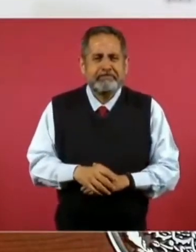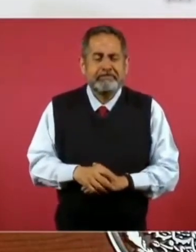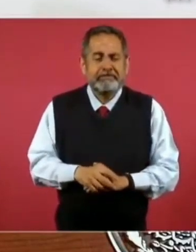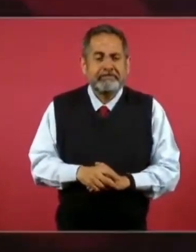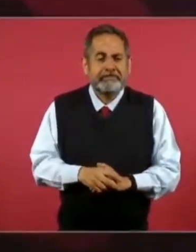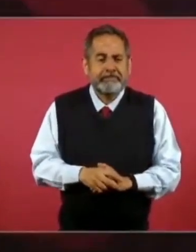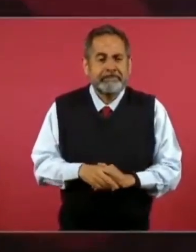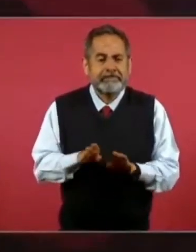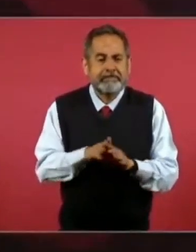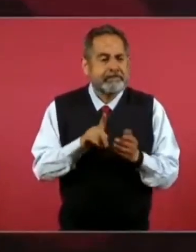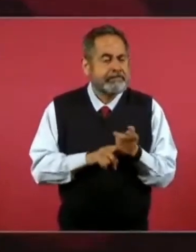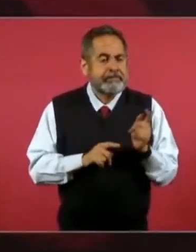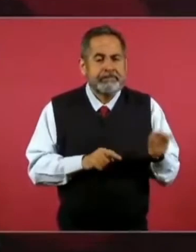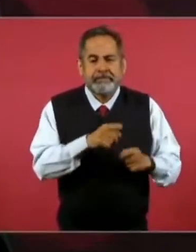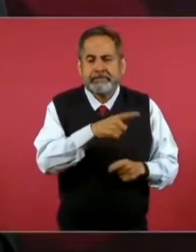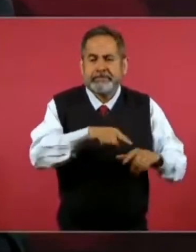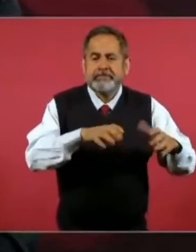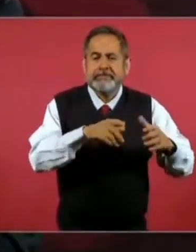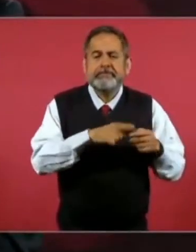están